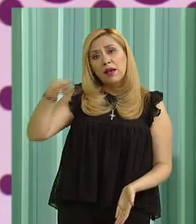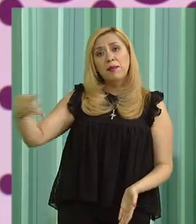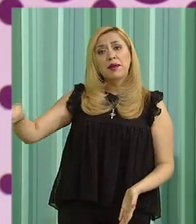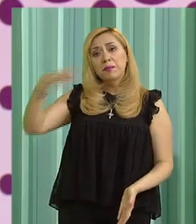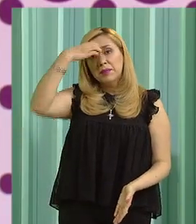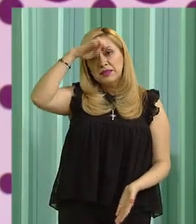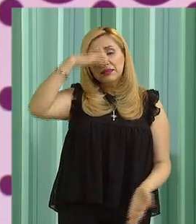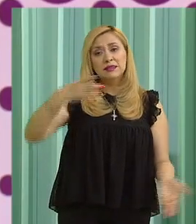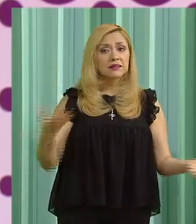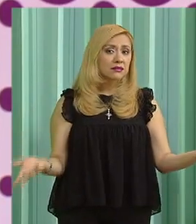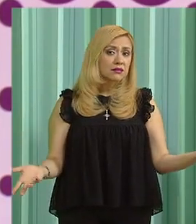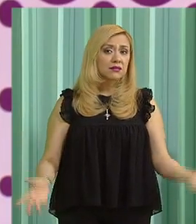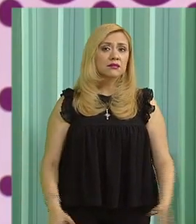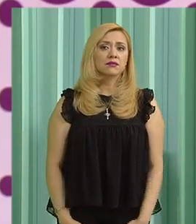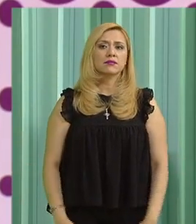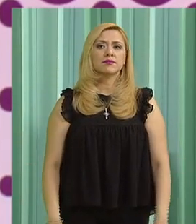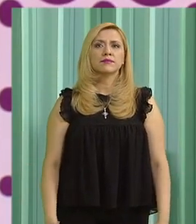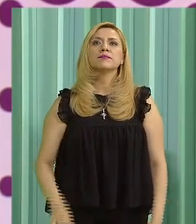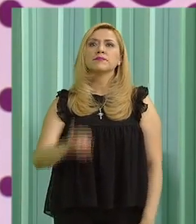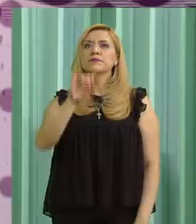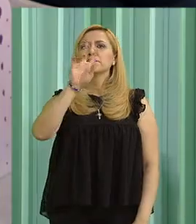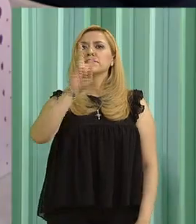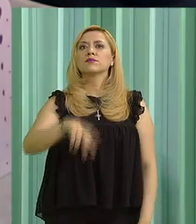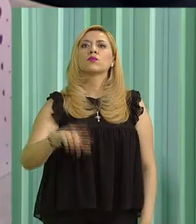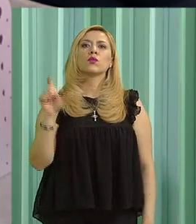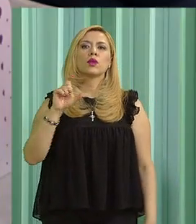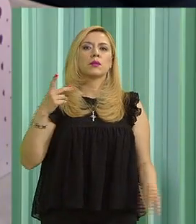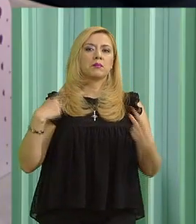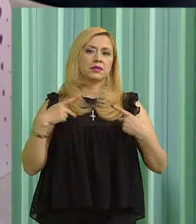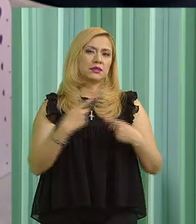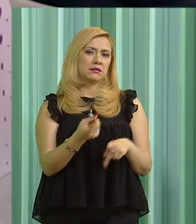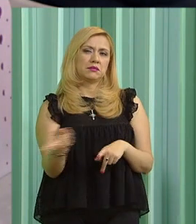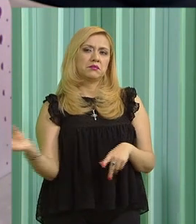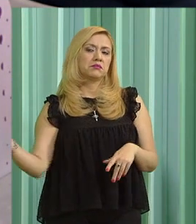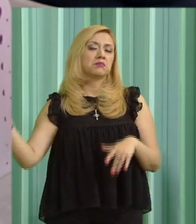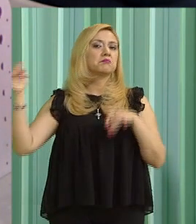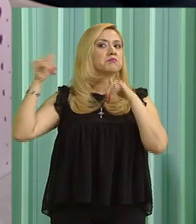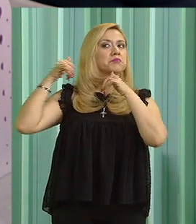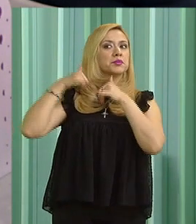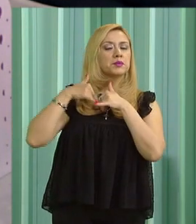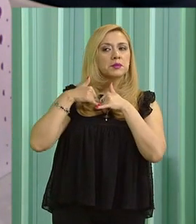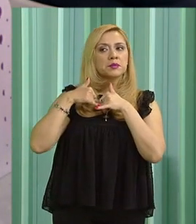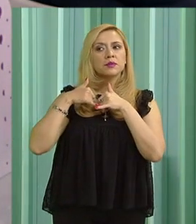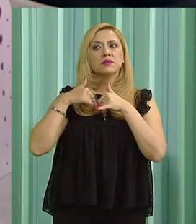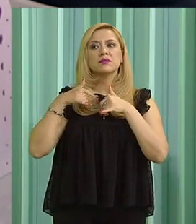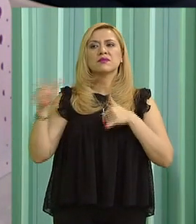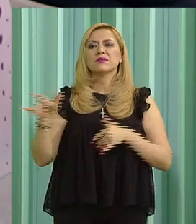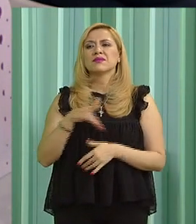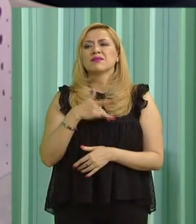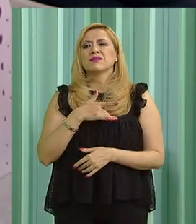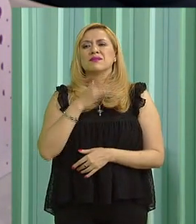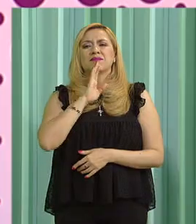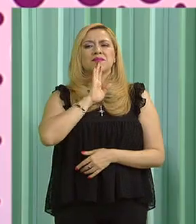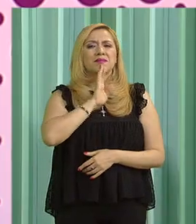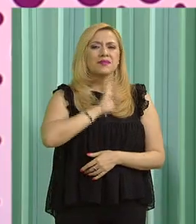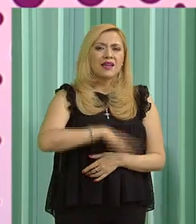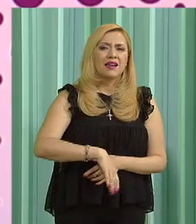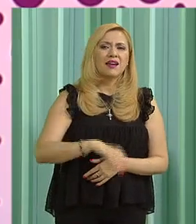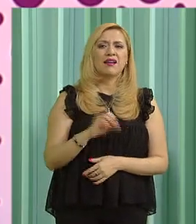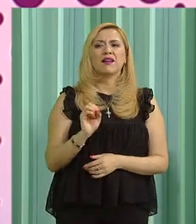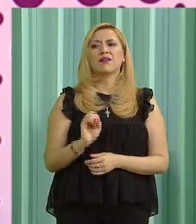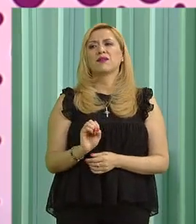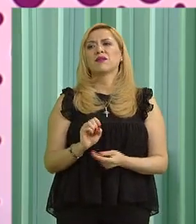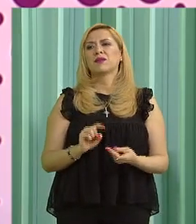Sí, cuando las personas nos llaman y están mal emocionalmente o se